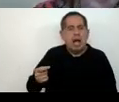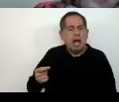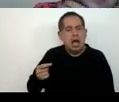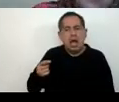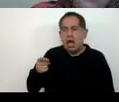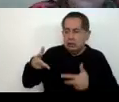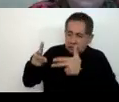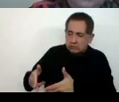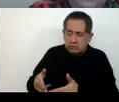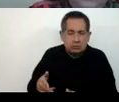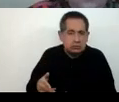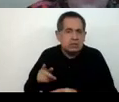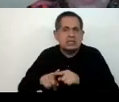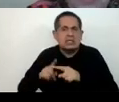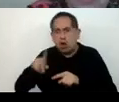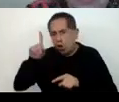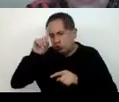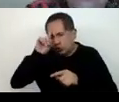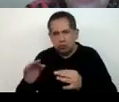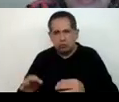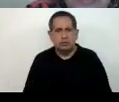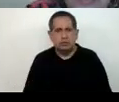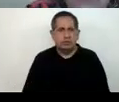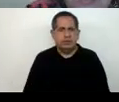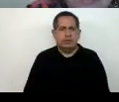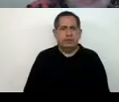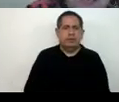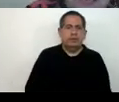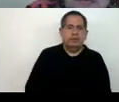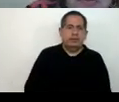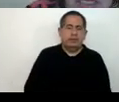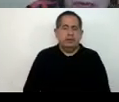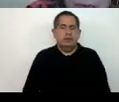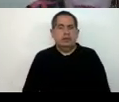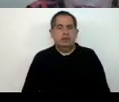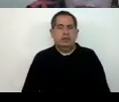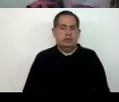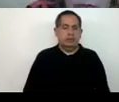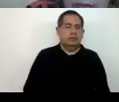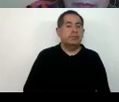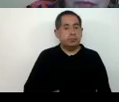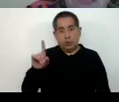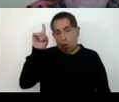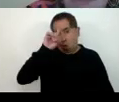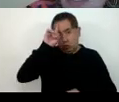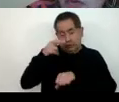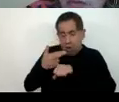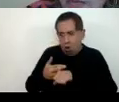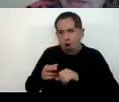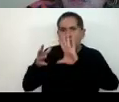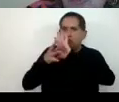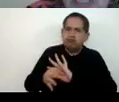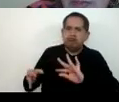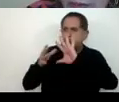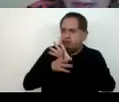a esterilización. Ok. La consejería, pues como vemos, es un procedimiento, una orientación,